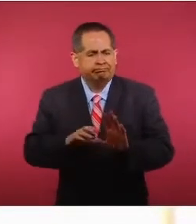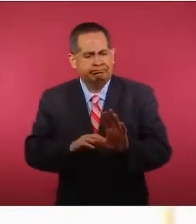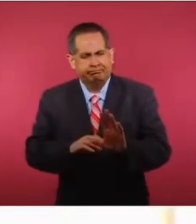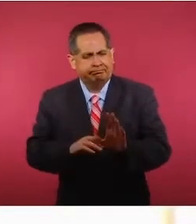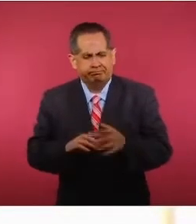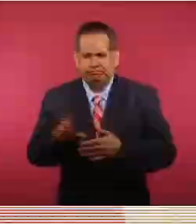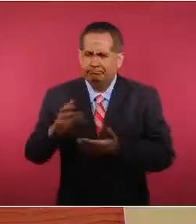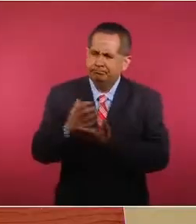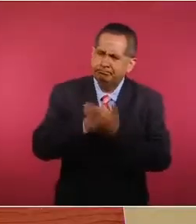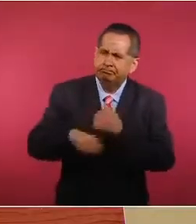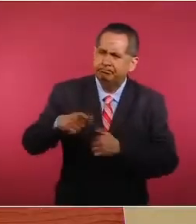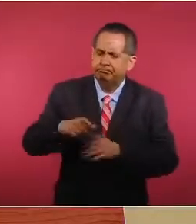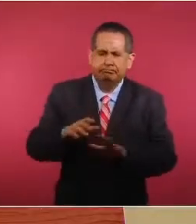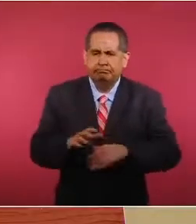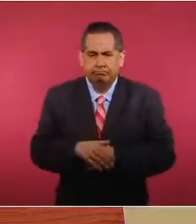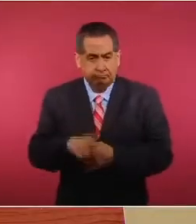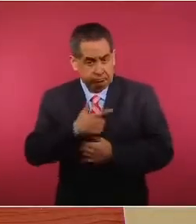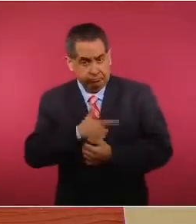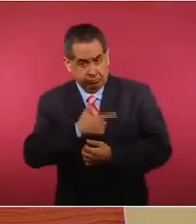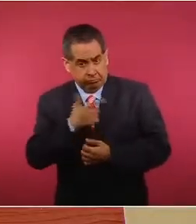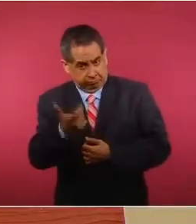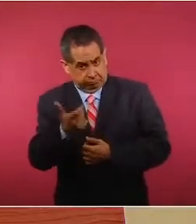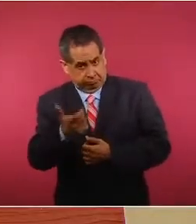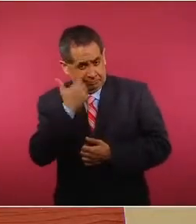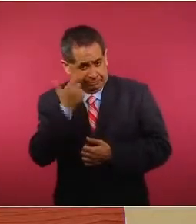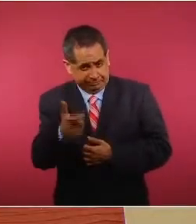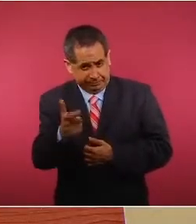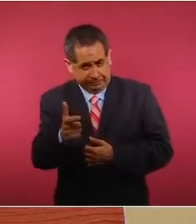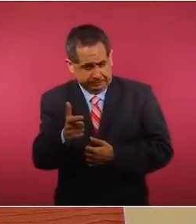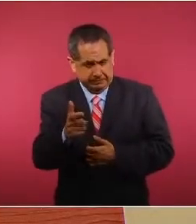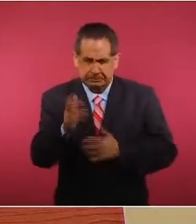Al que le guste el dinero, que